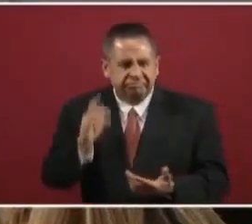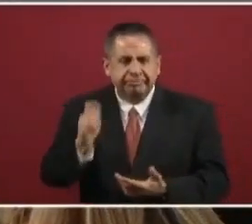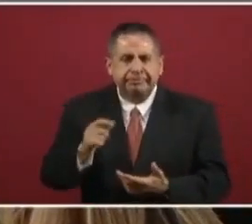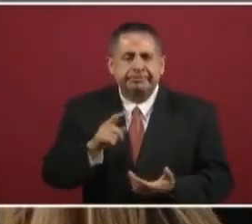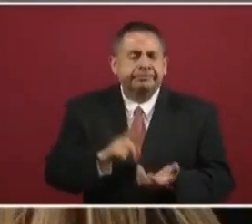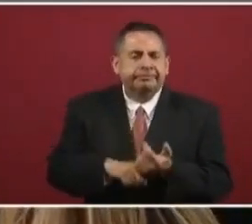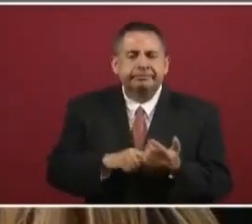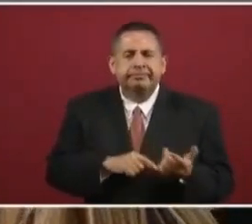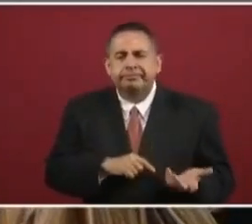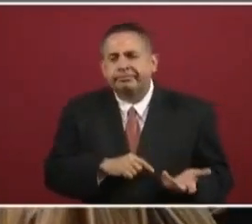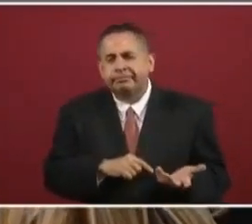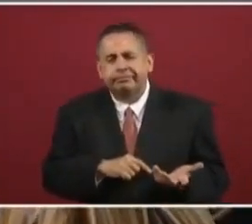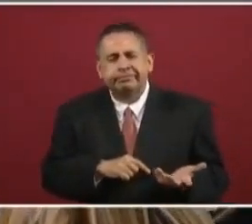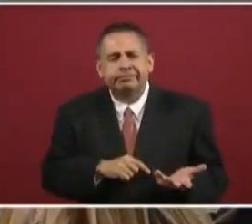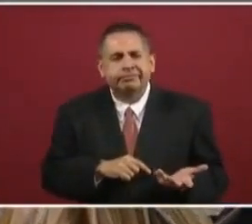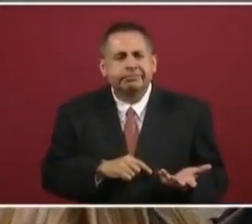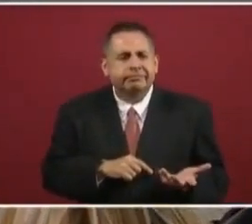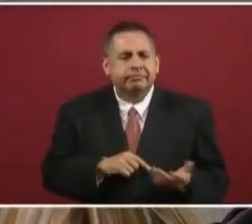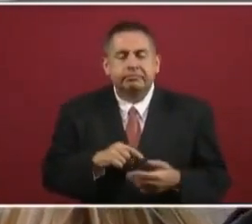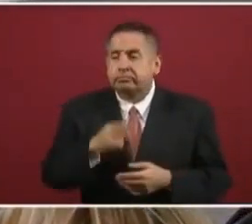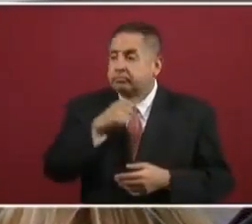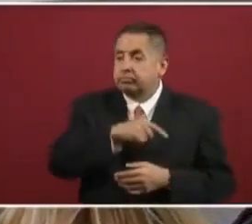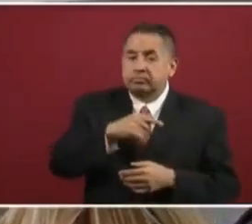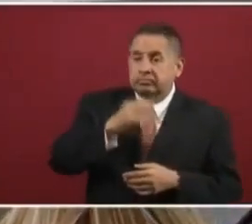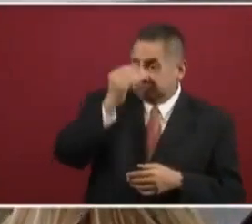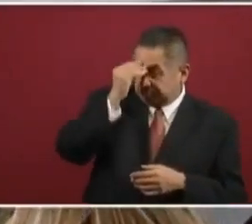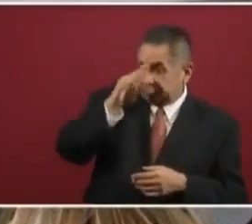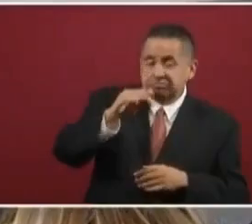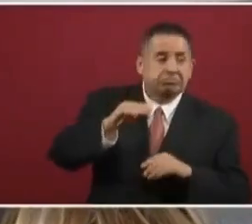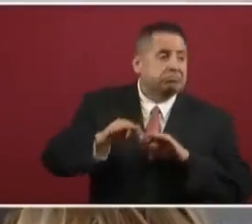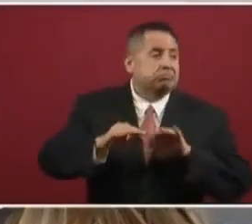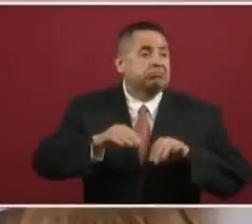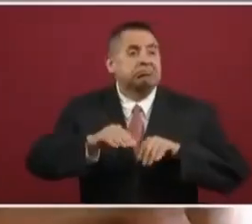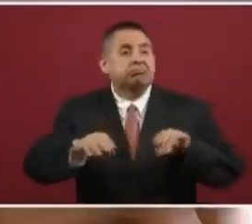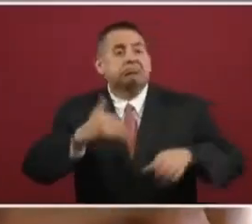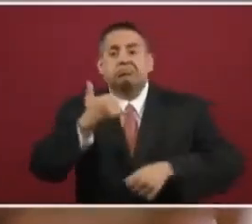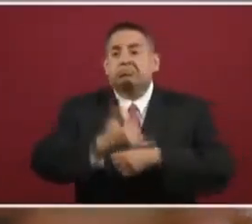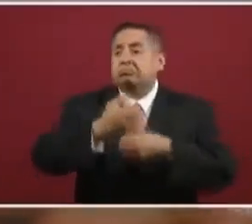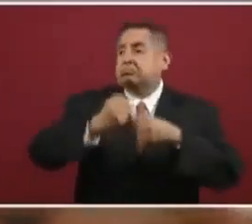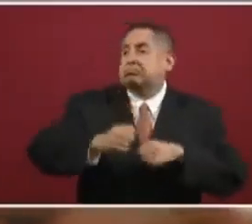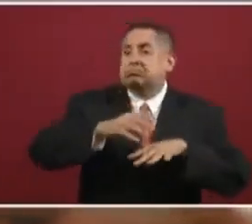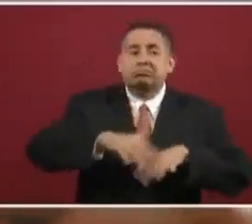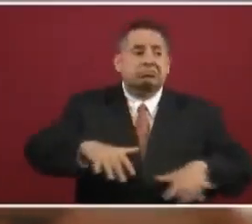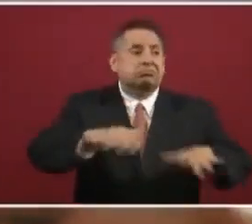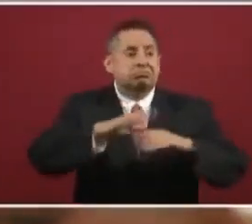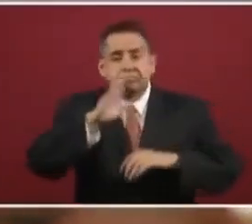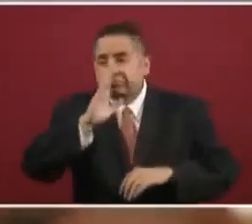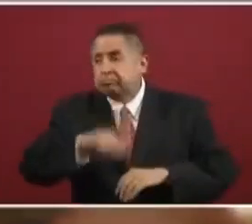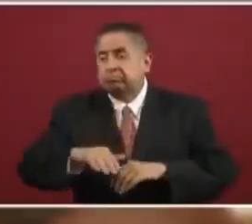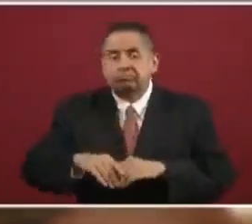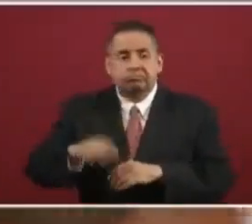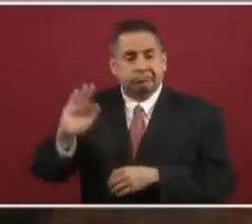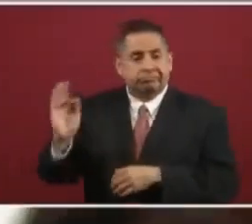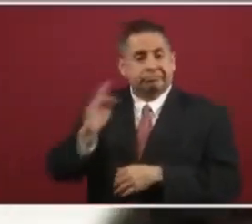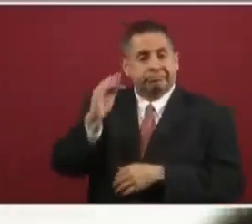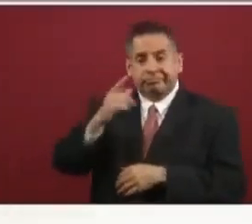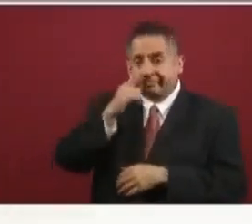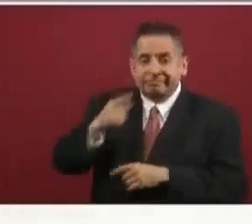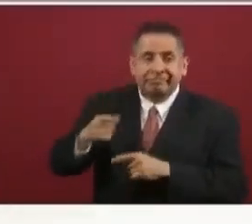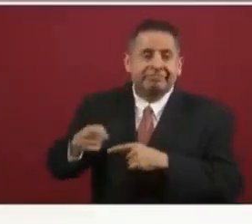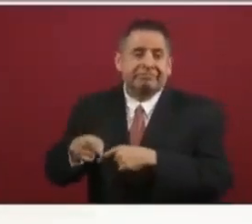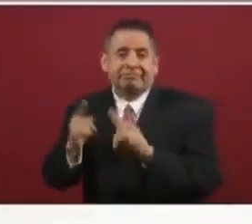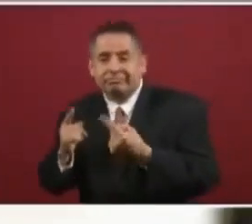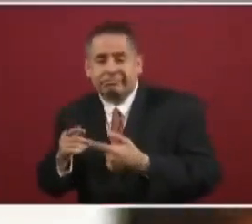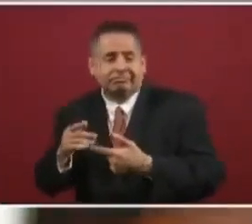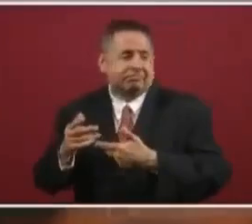Eh Pues hay una crisis de seguridad en el país que están rotas las negociaciones y que se